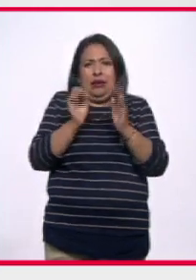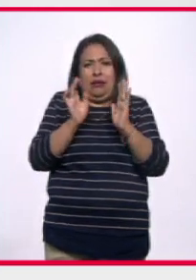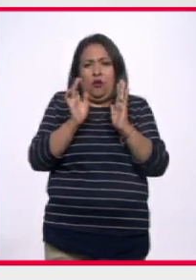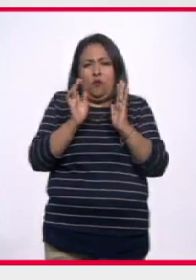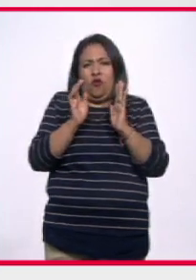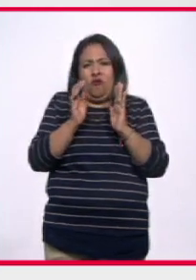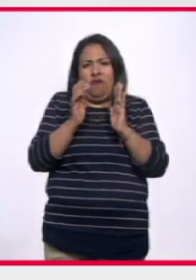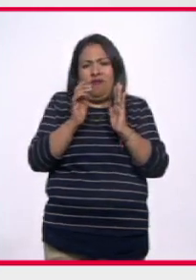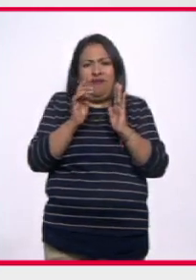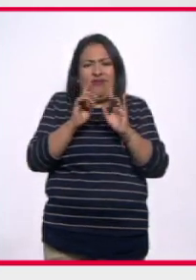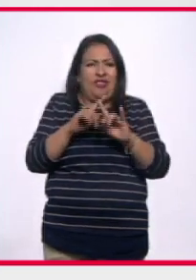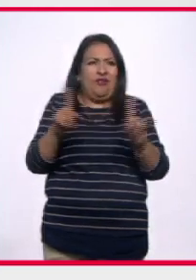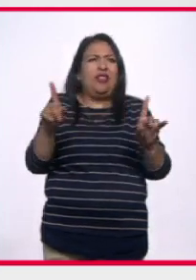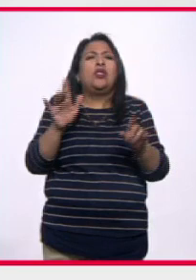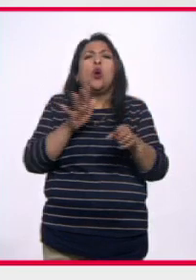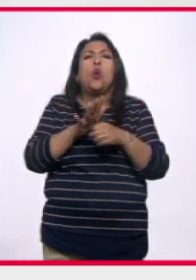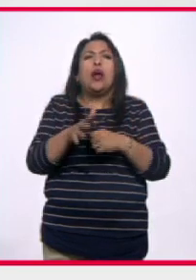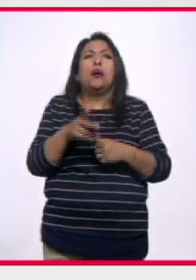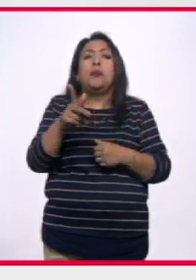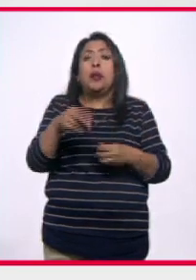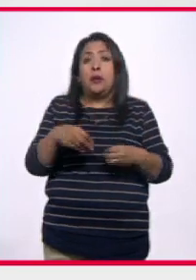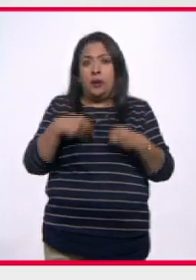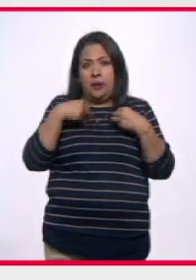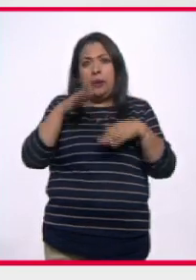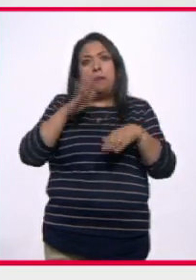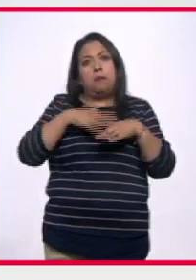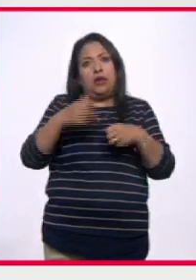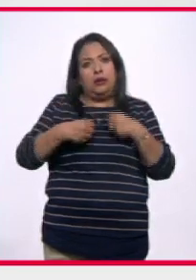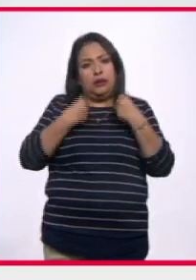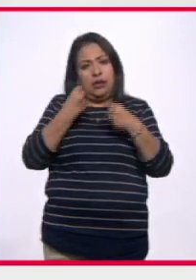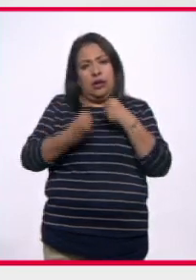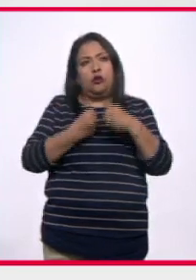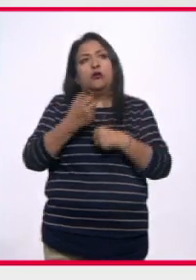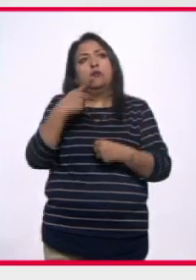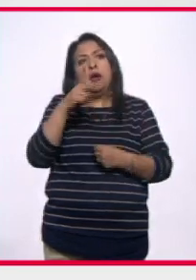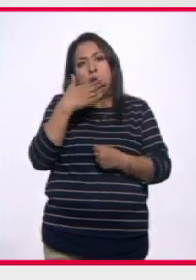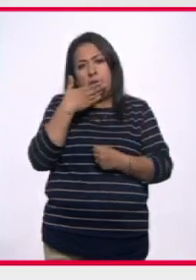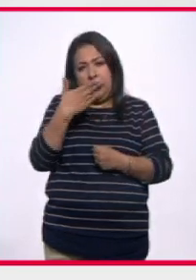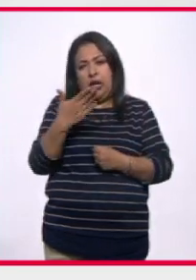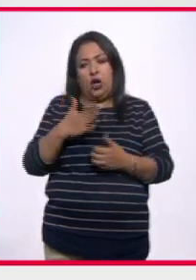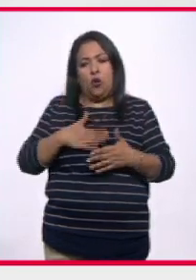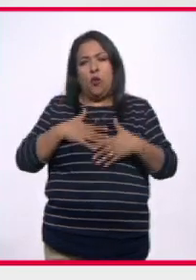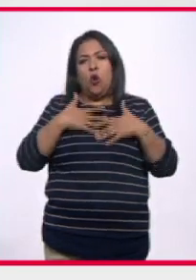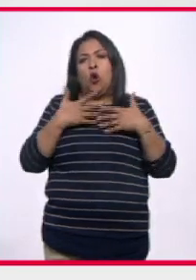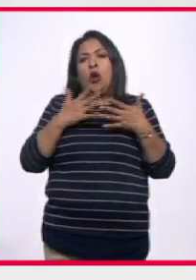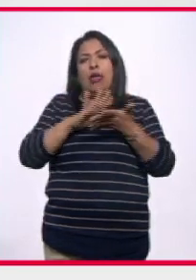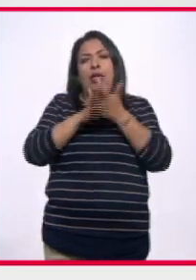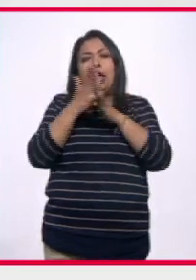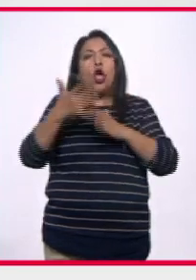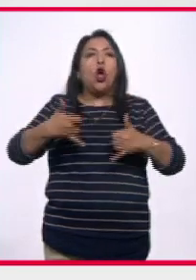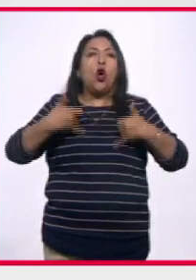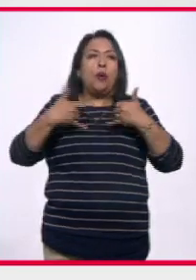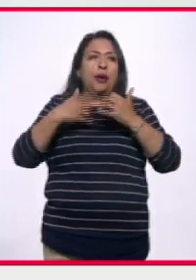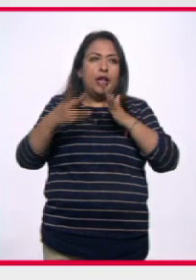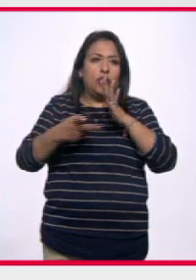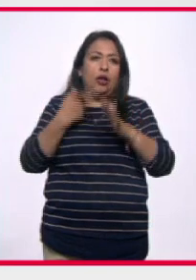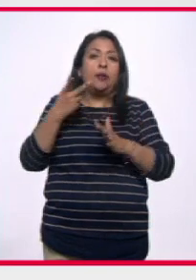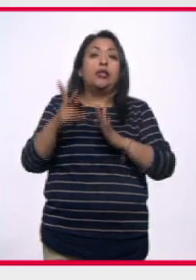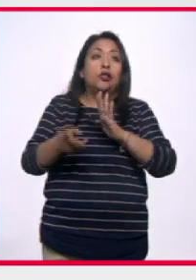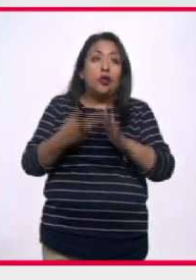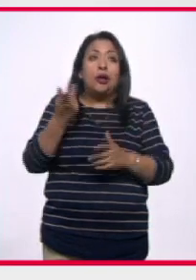este y vivir más años pero bien rejuvenecer quizás voy a tener